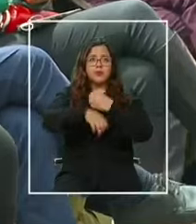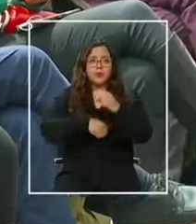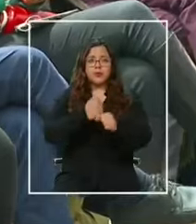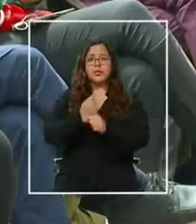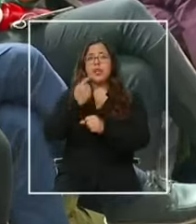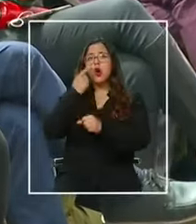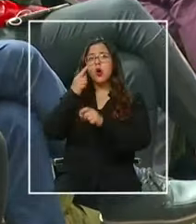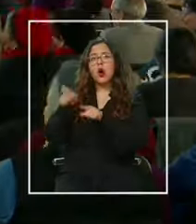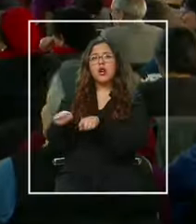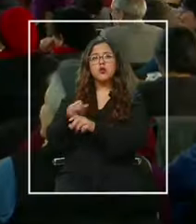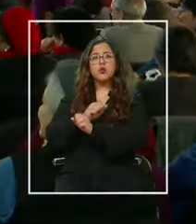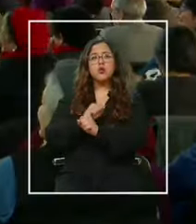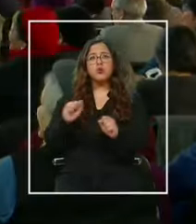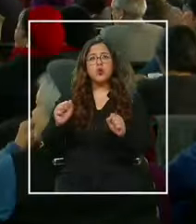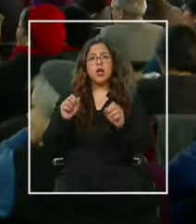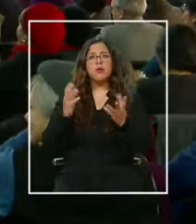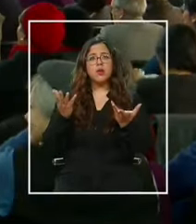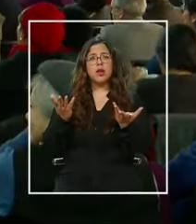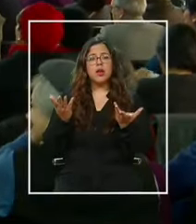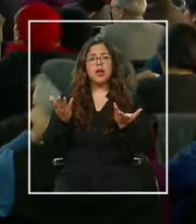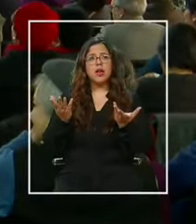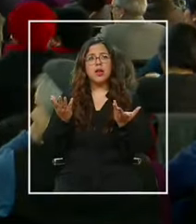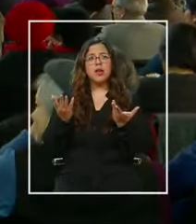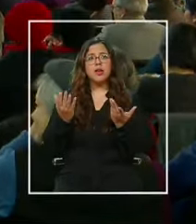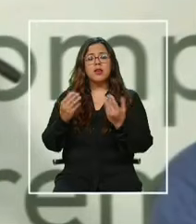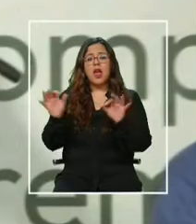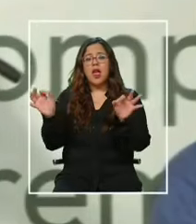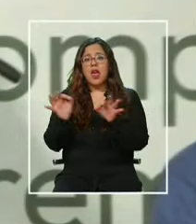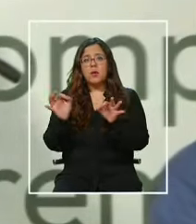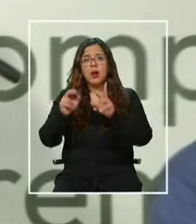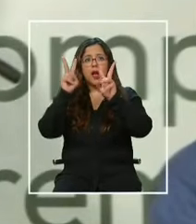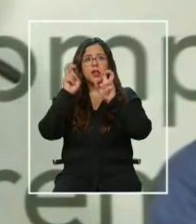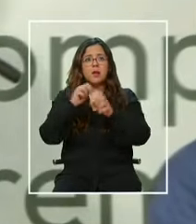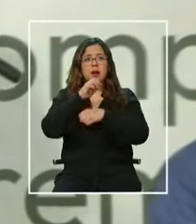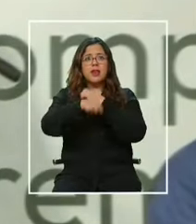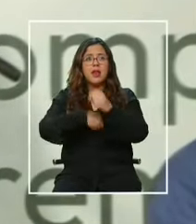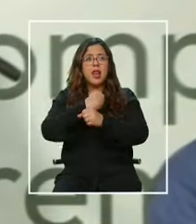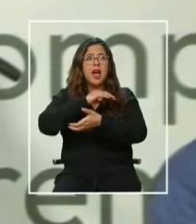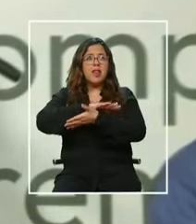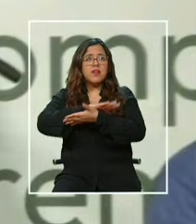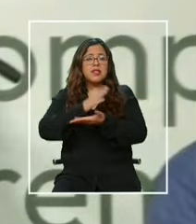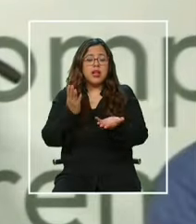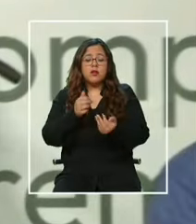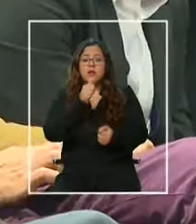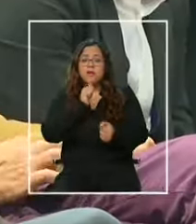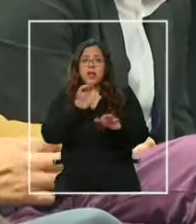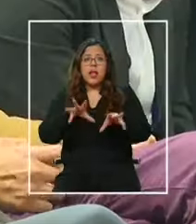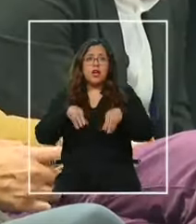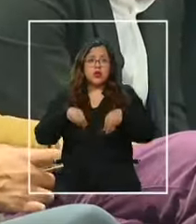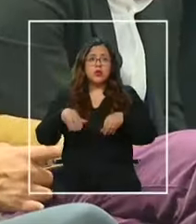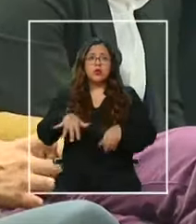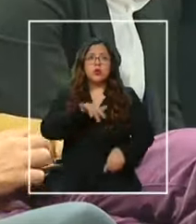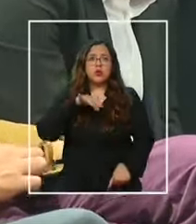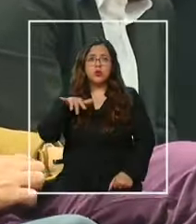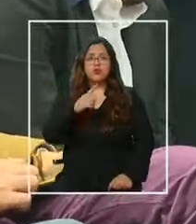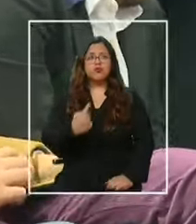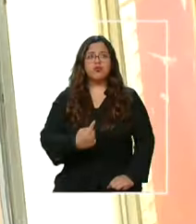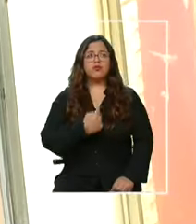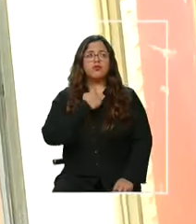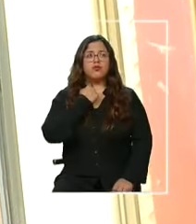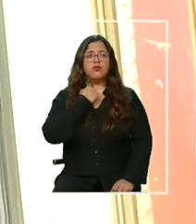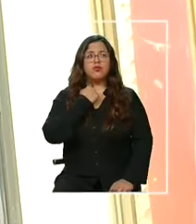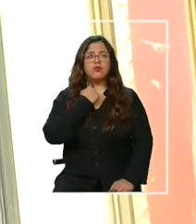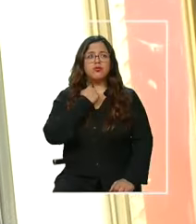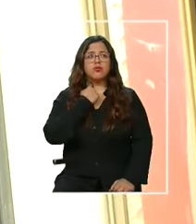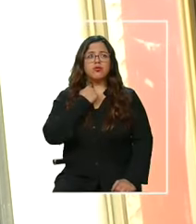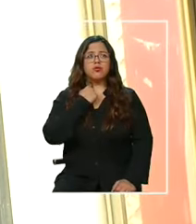podríamos hablar de nuestro aniversario si no asumimos un hecho que nos golpea y